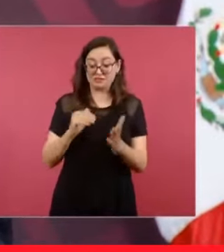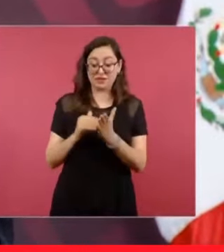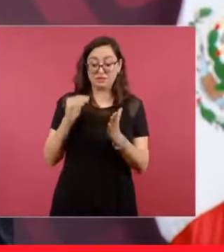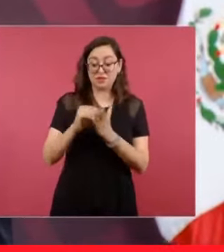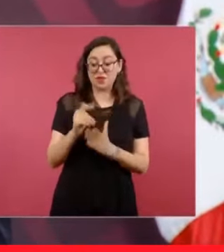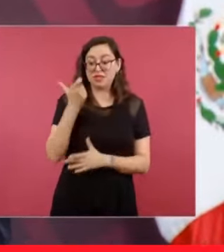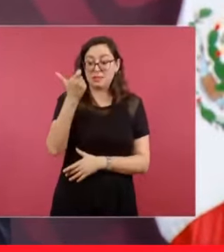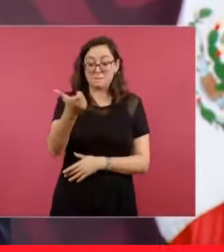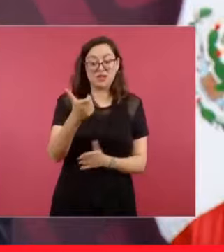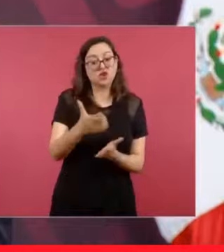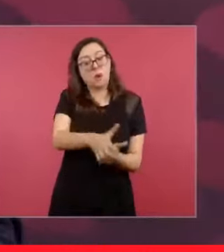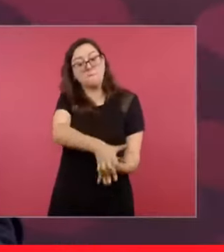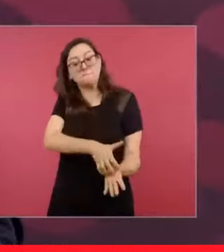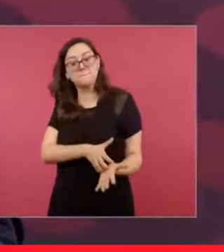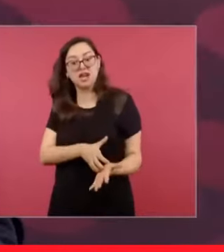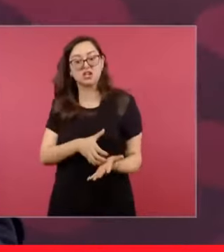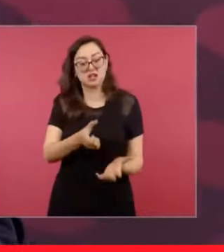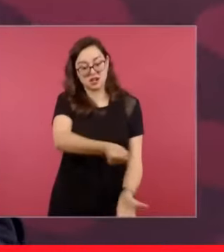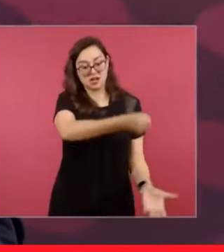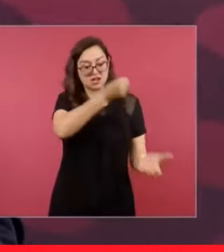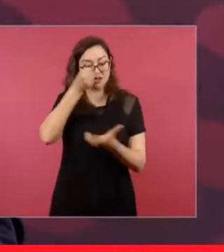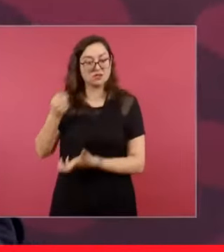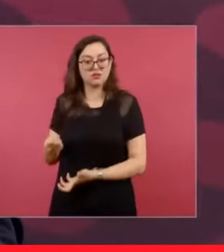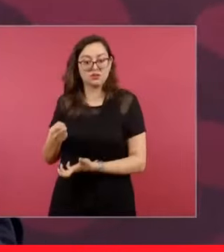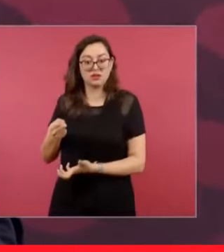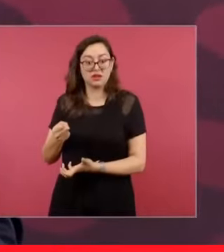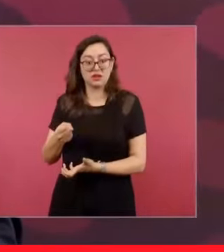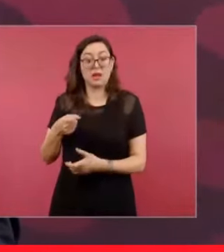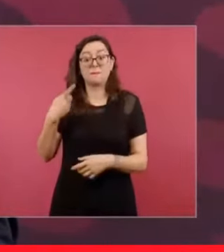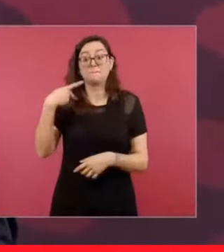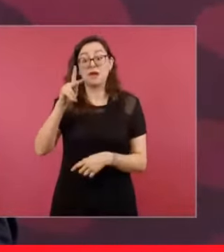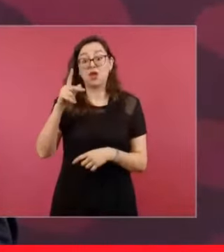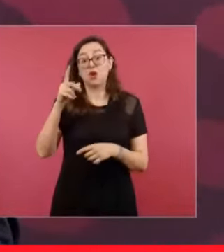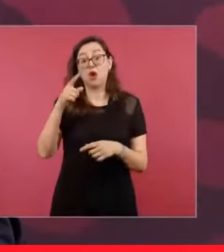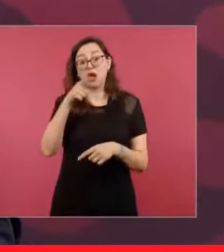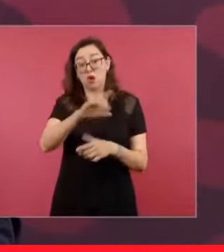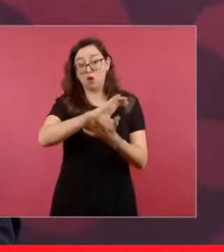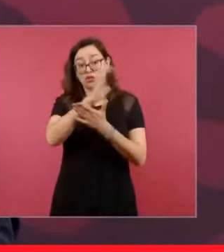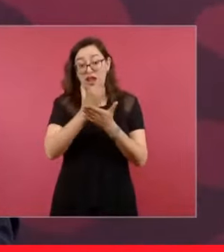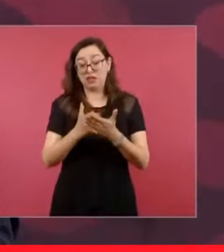Estamos hablando como de 80 100000 millones de ahorro